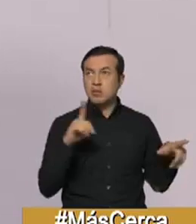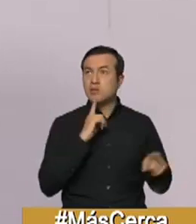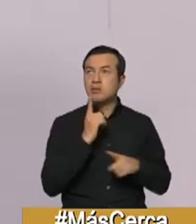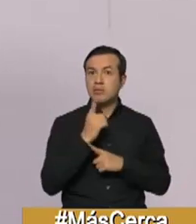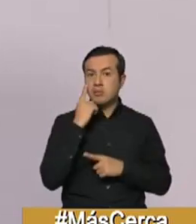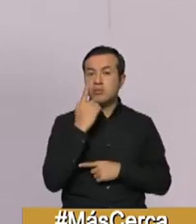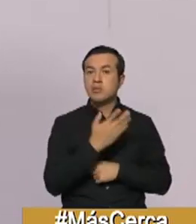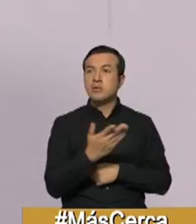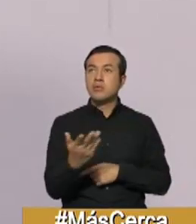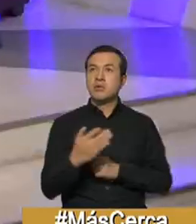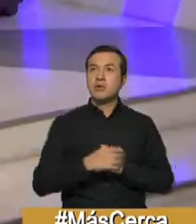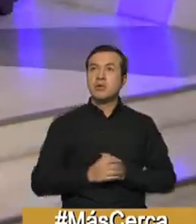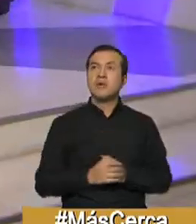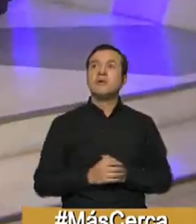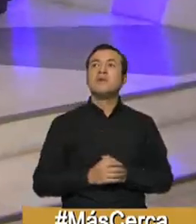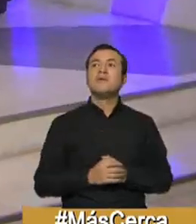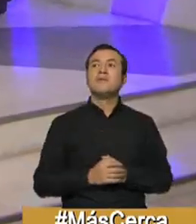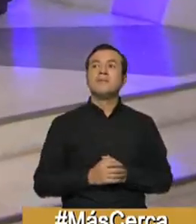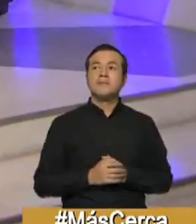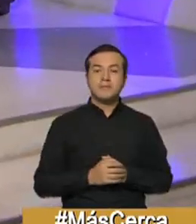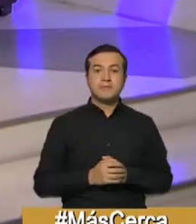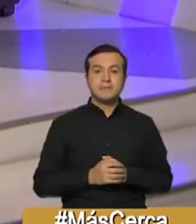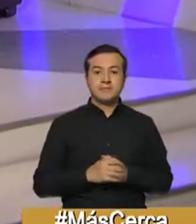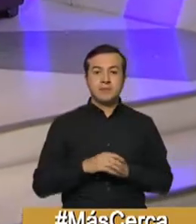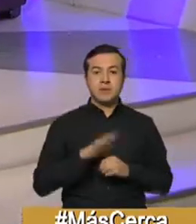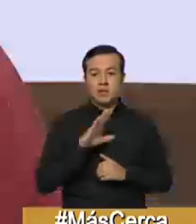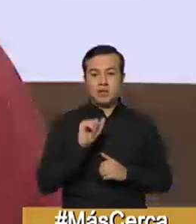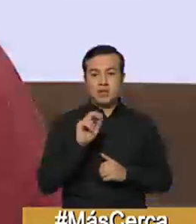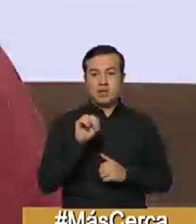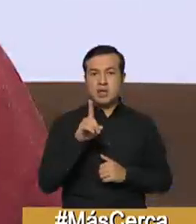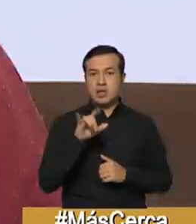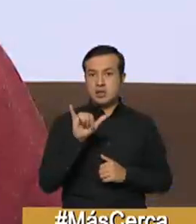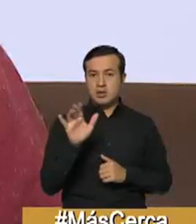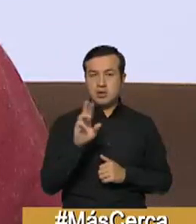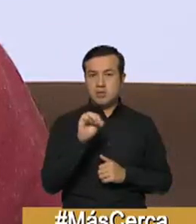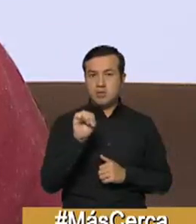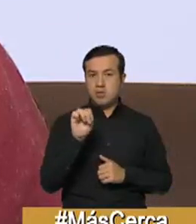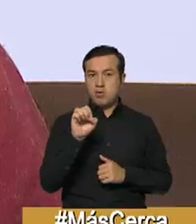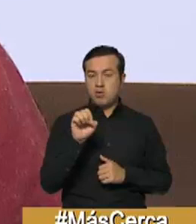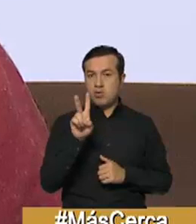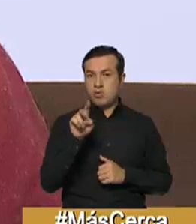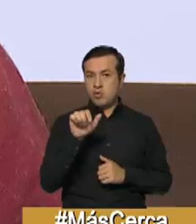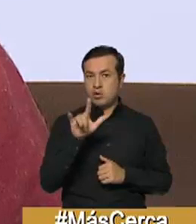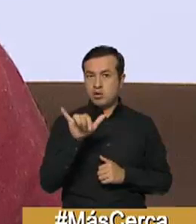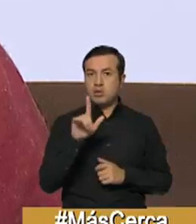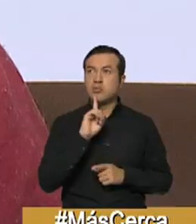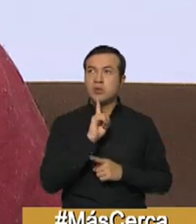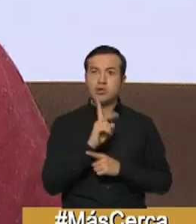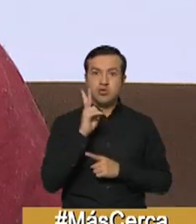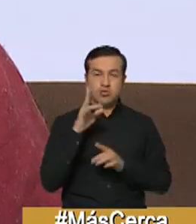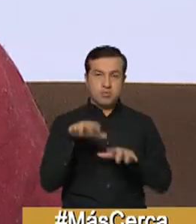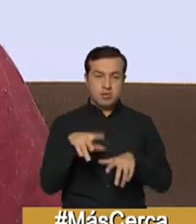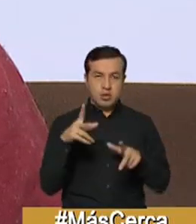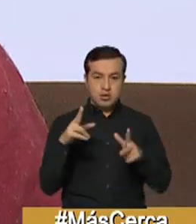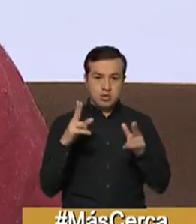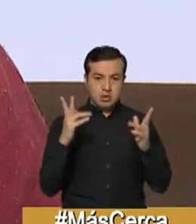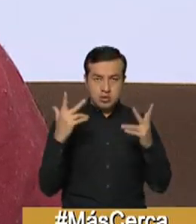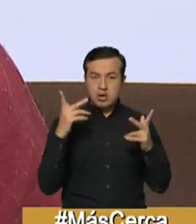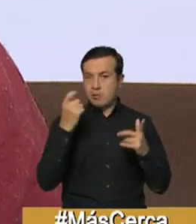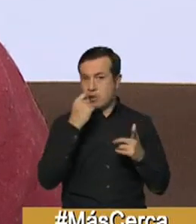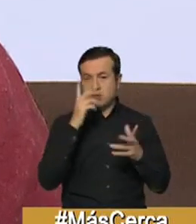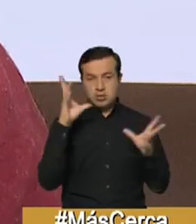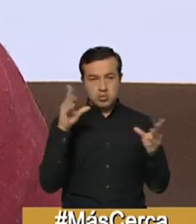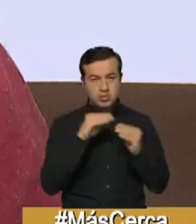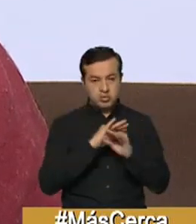datos, por favor. Sí, es Candy y Molly, dos perritas que ya están esterilizadas, vacunadas,